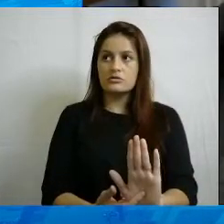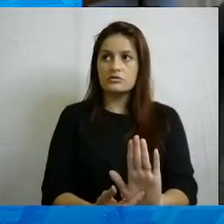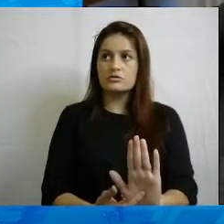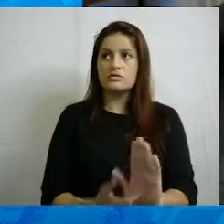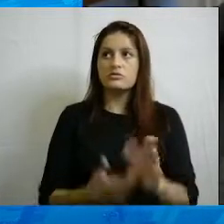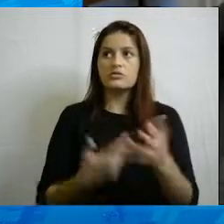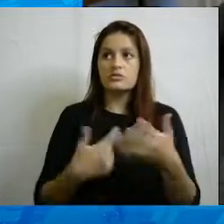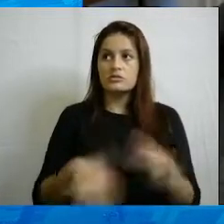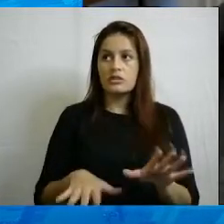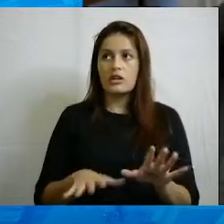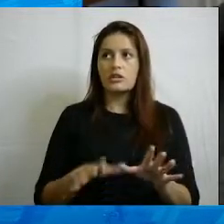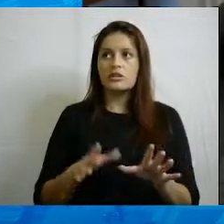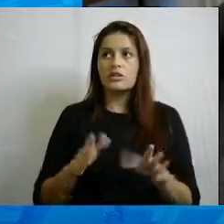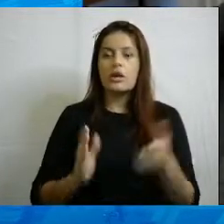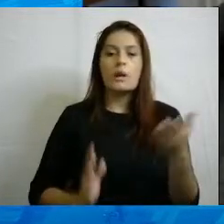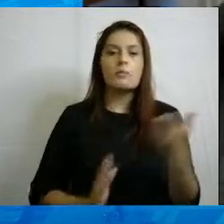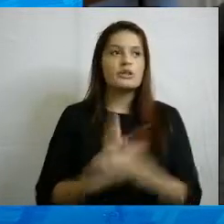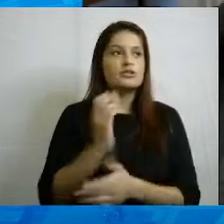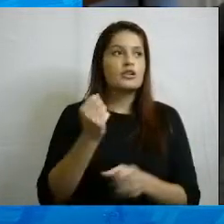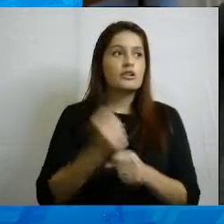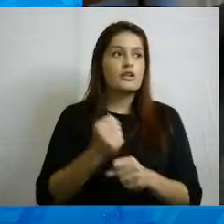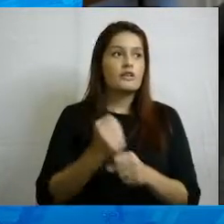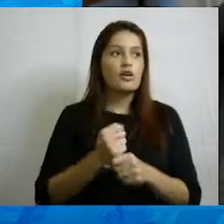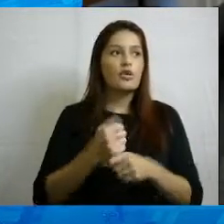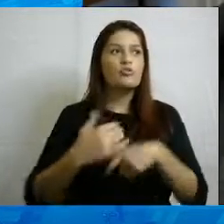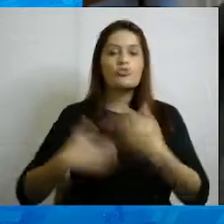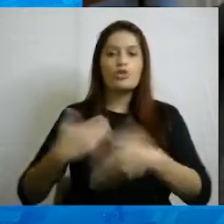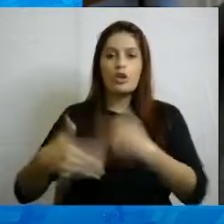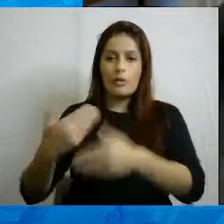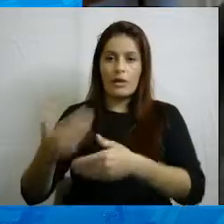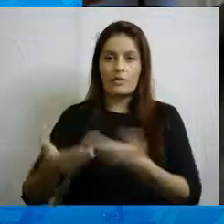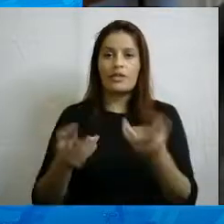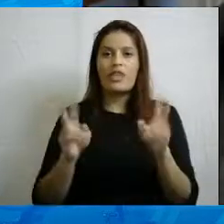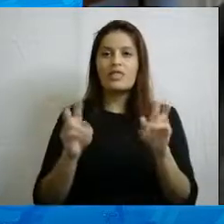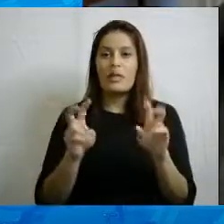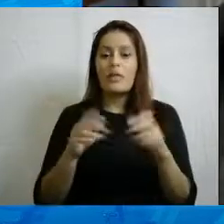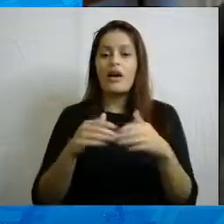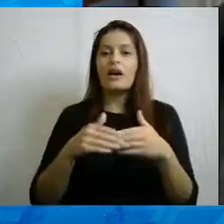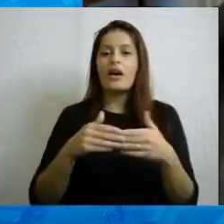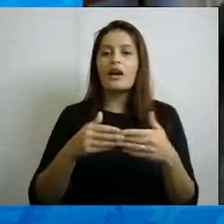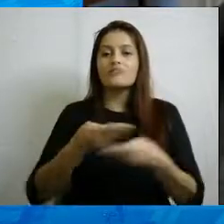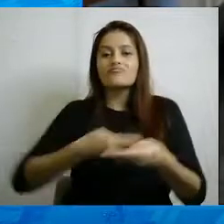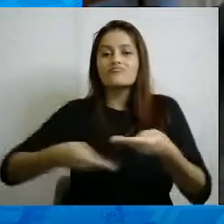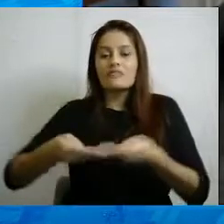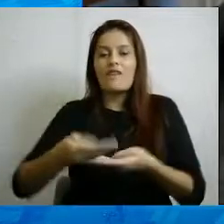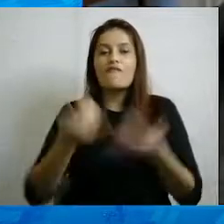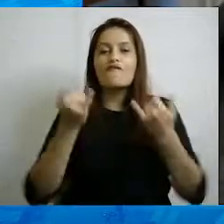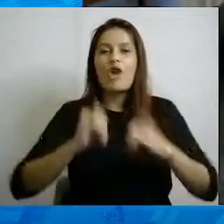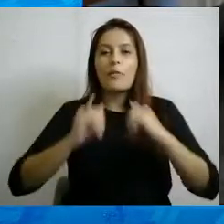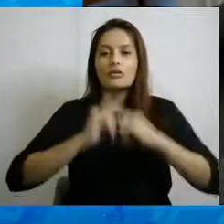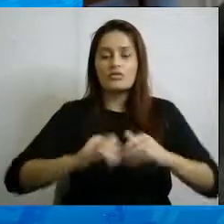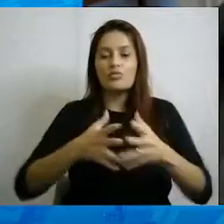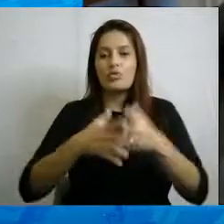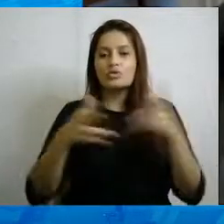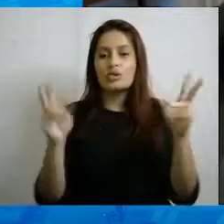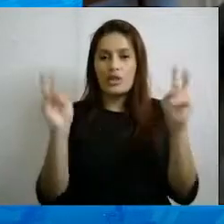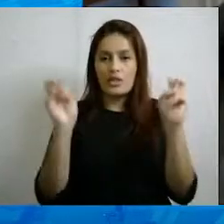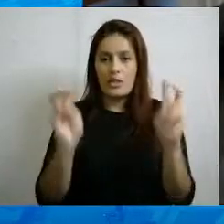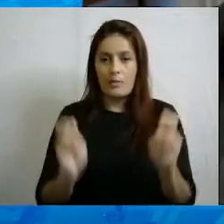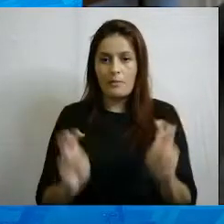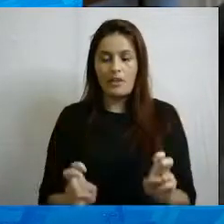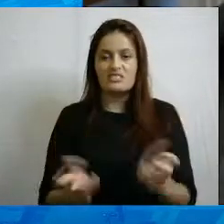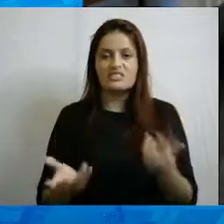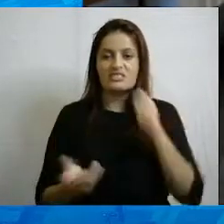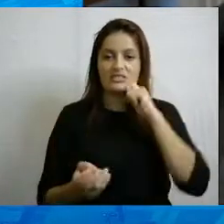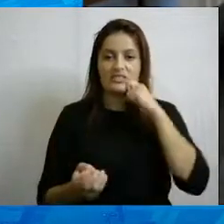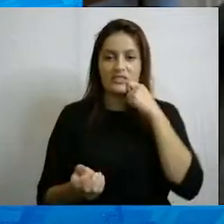incorporada de pleno al trabajo, programando lo que es una etapa de traspaso de mucha información y de muchos temas que tienen que ver con todo